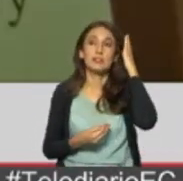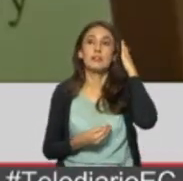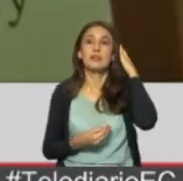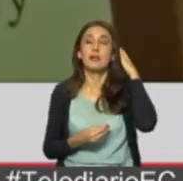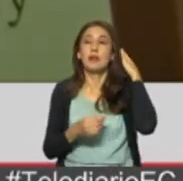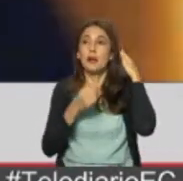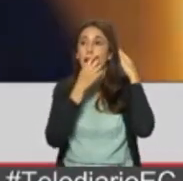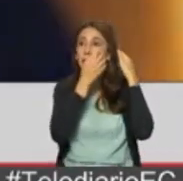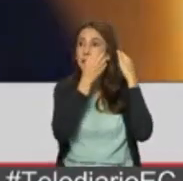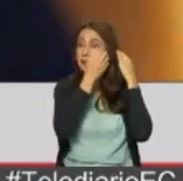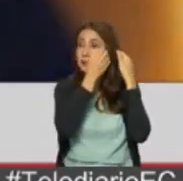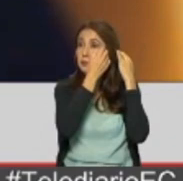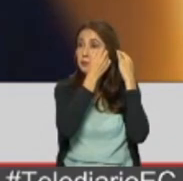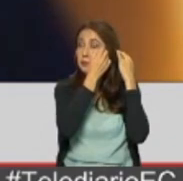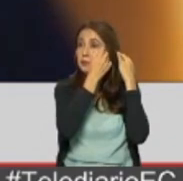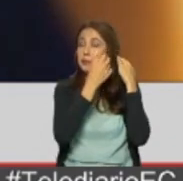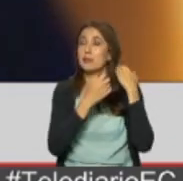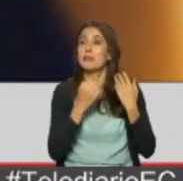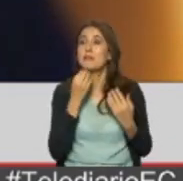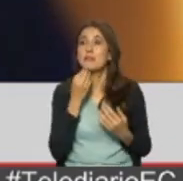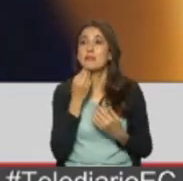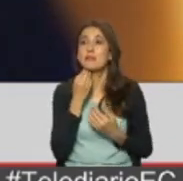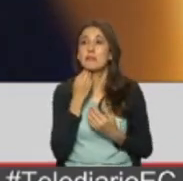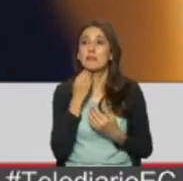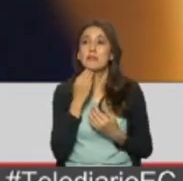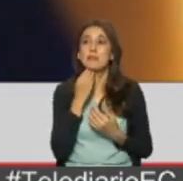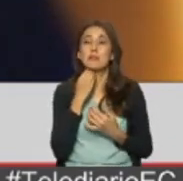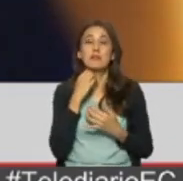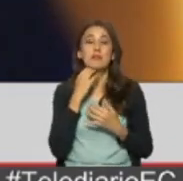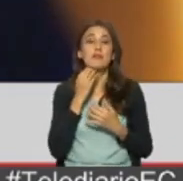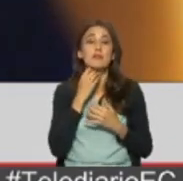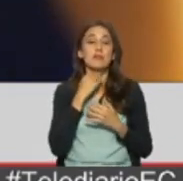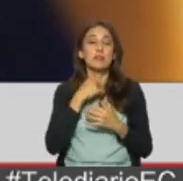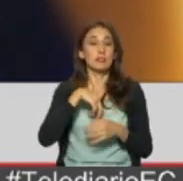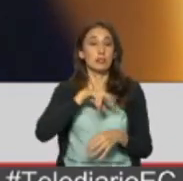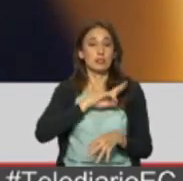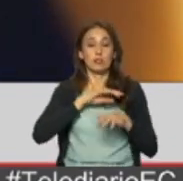Así es. Como te ha dicho Fabricio, estamos en permanente contacto.